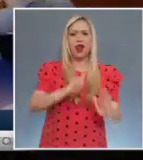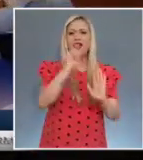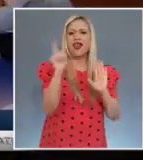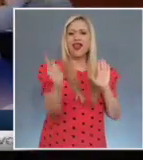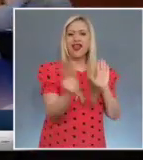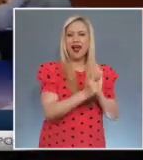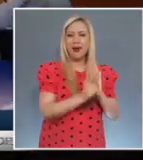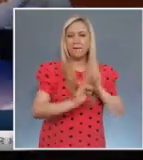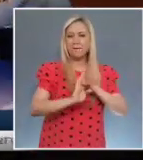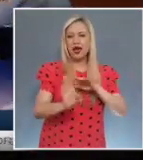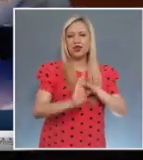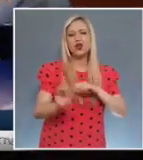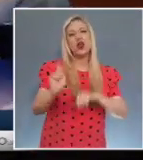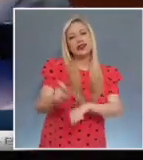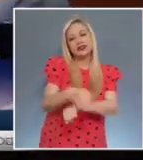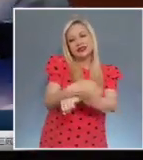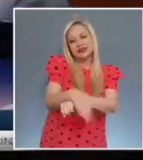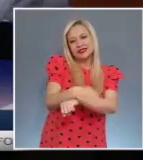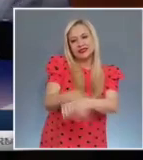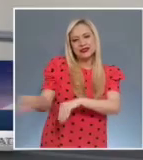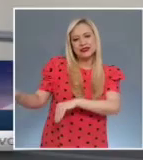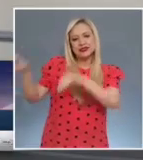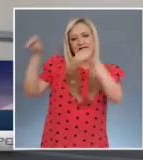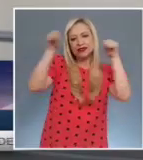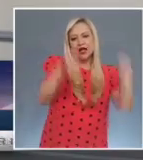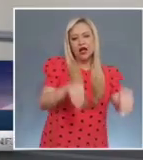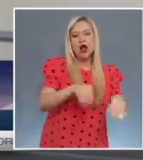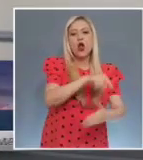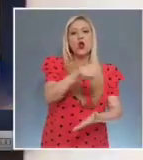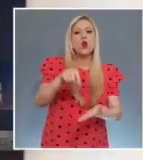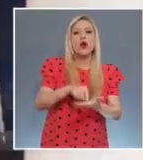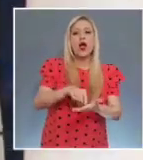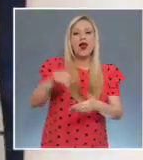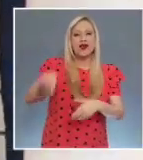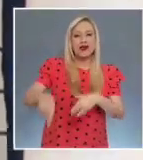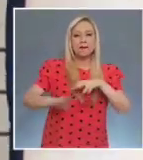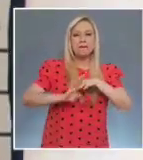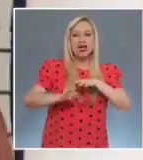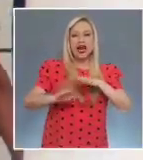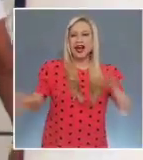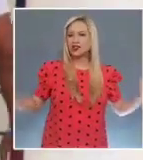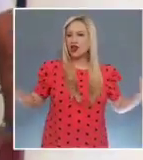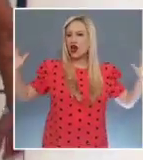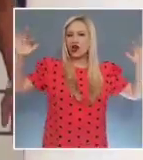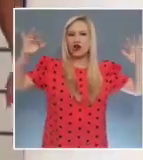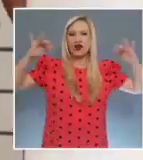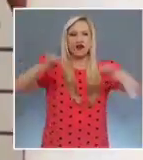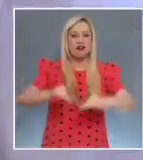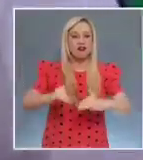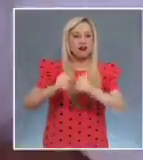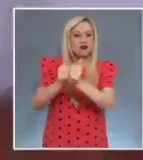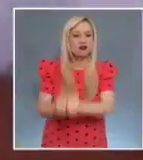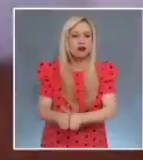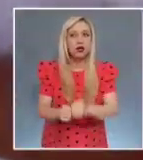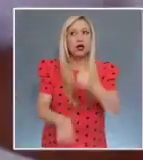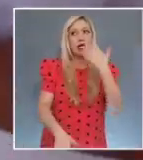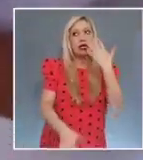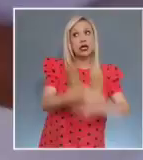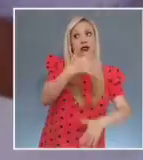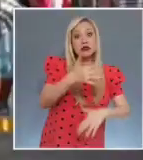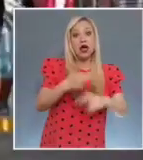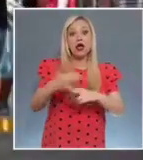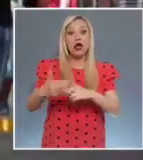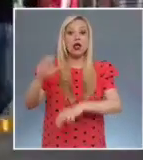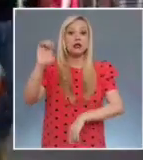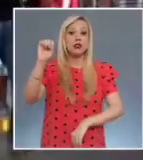de personas extranjeras en estaciones migratorias se trata de los periodos de 15 y hasta 60 días hábiles de